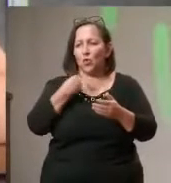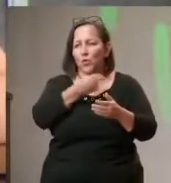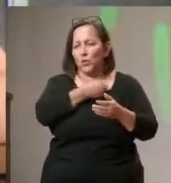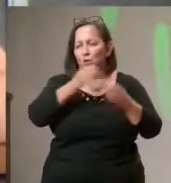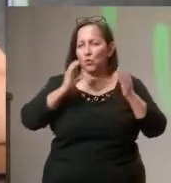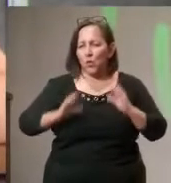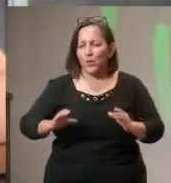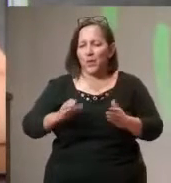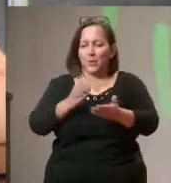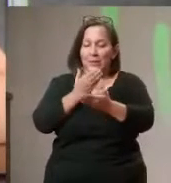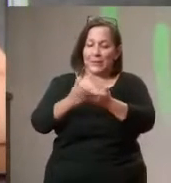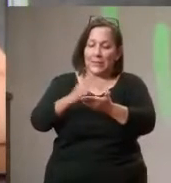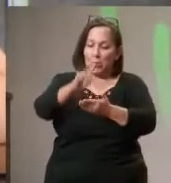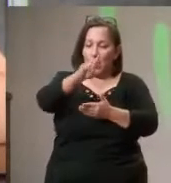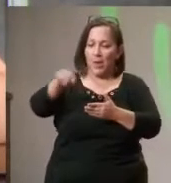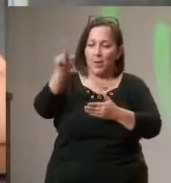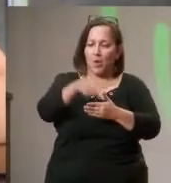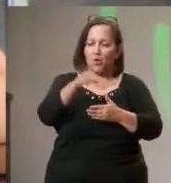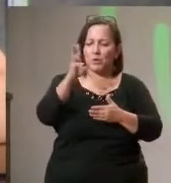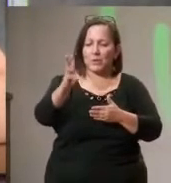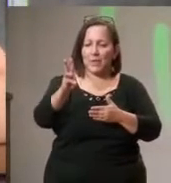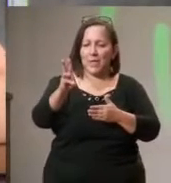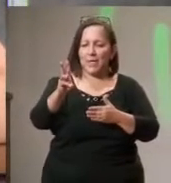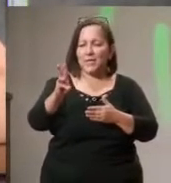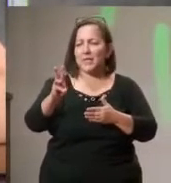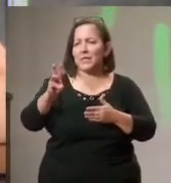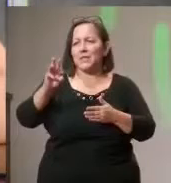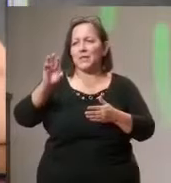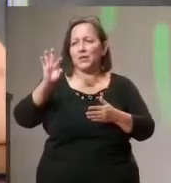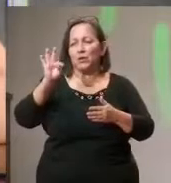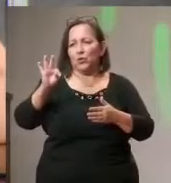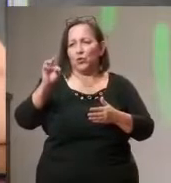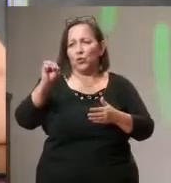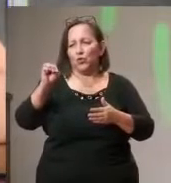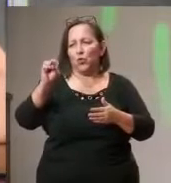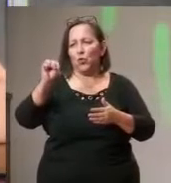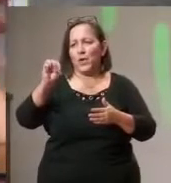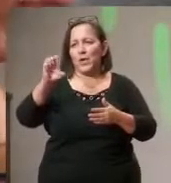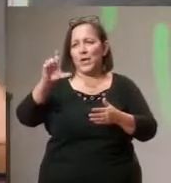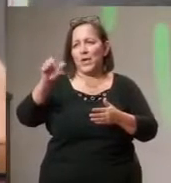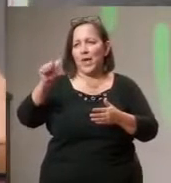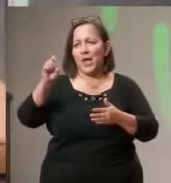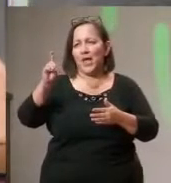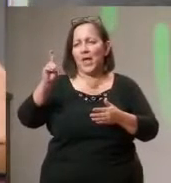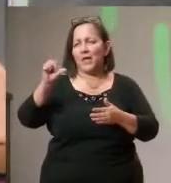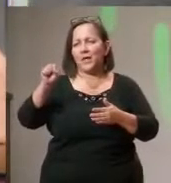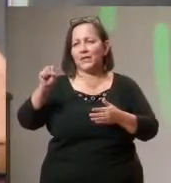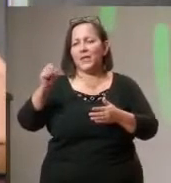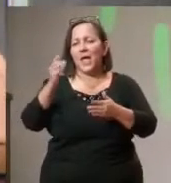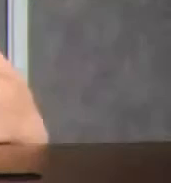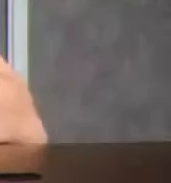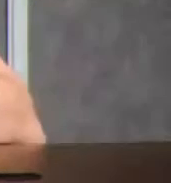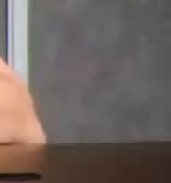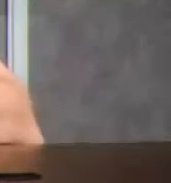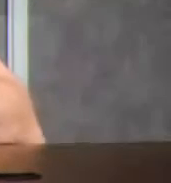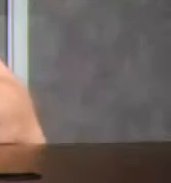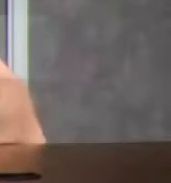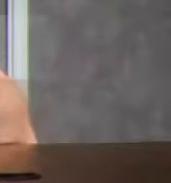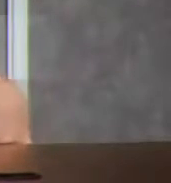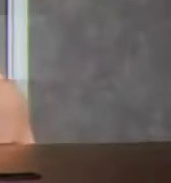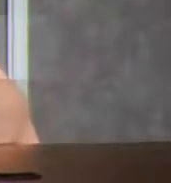eliminando 6 toneladas al día de lodos y 2 toneladas al día de otros materiales como